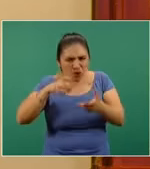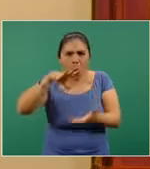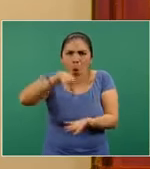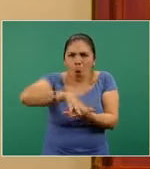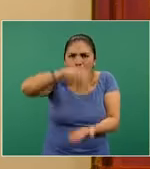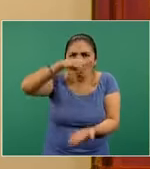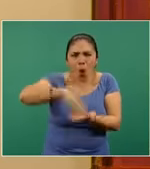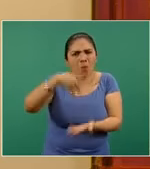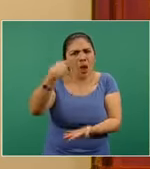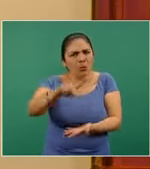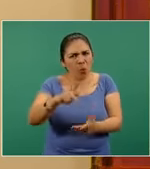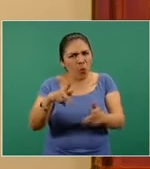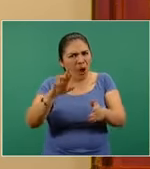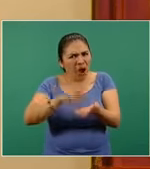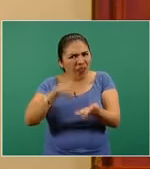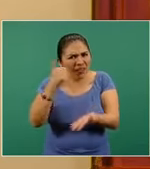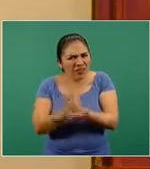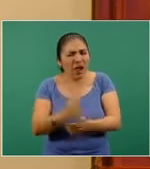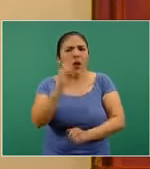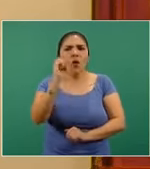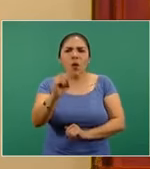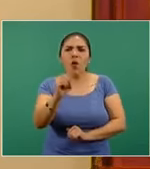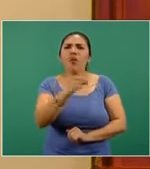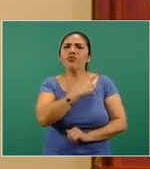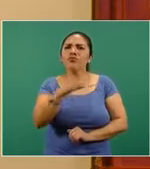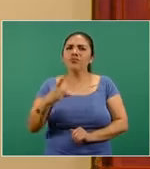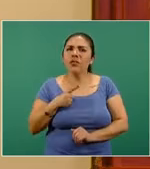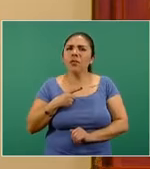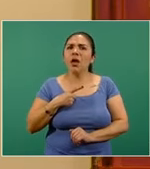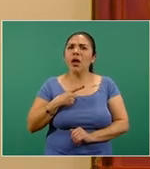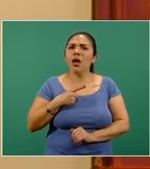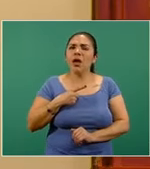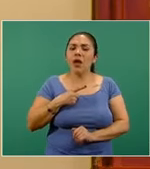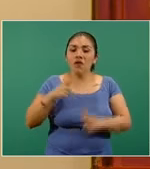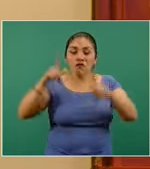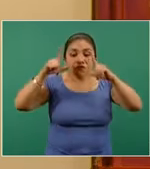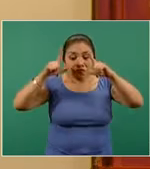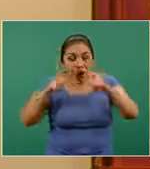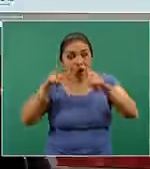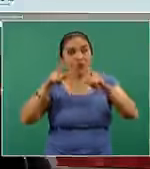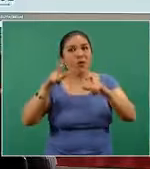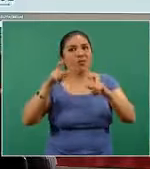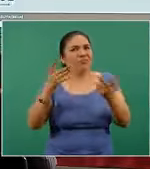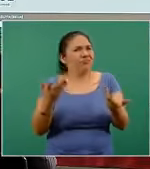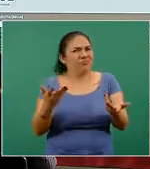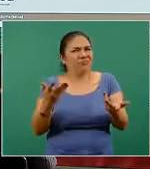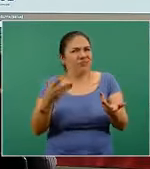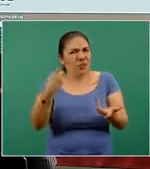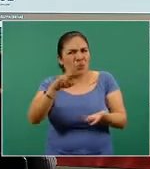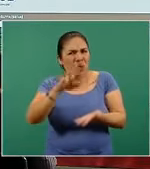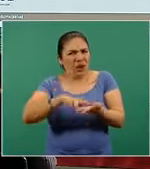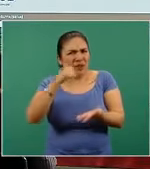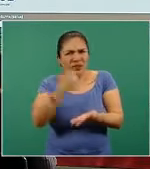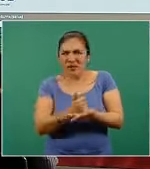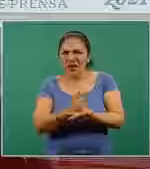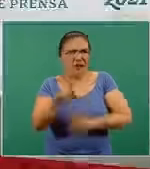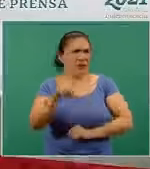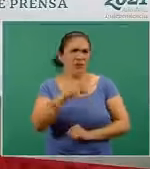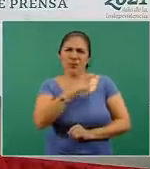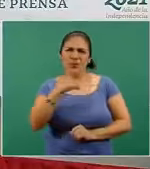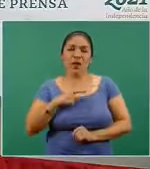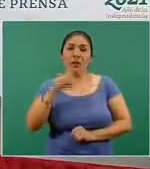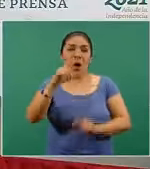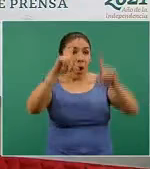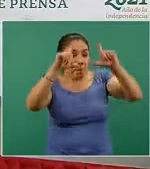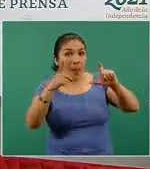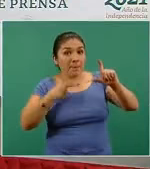esa credencial, ni tampoco deberían de por qué tomarle una foto a la credencial, ni tampoco a la